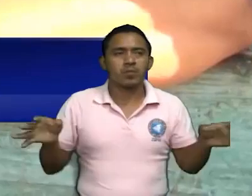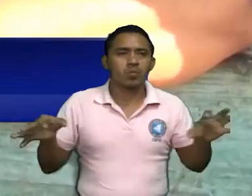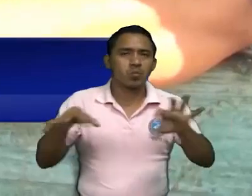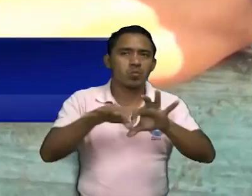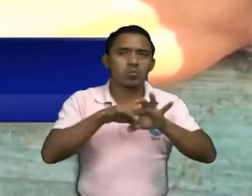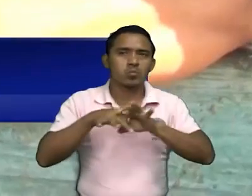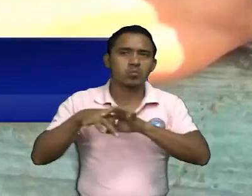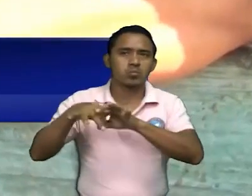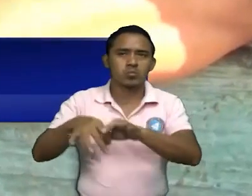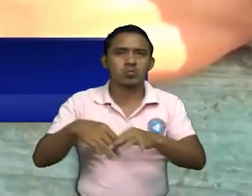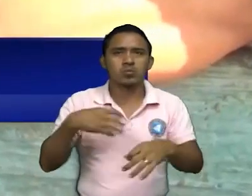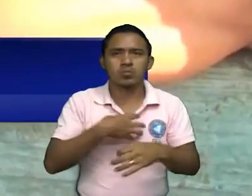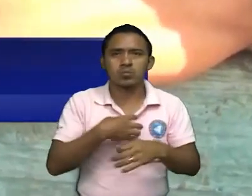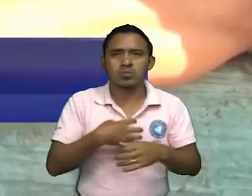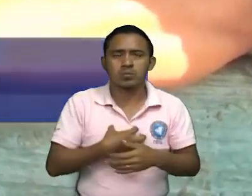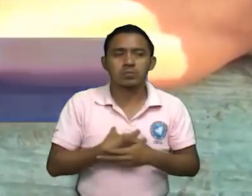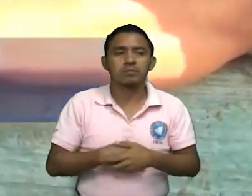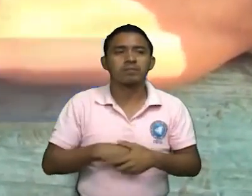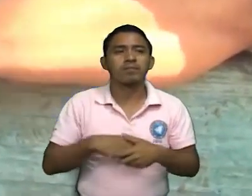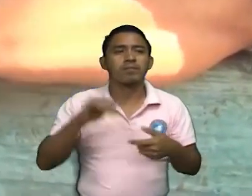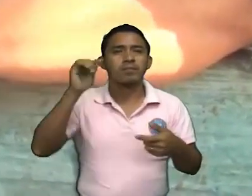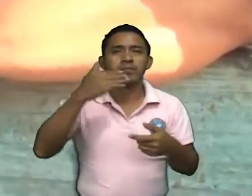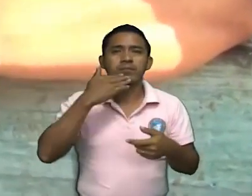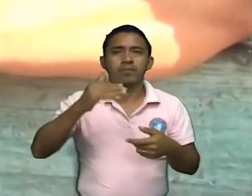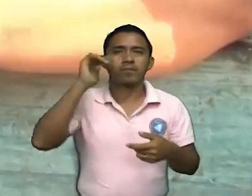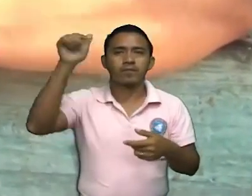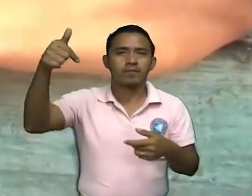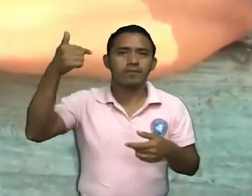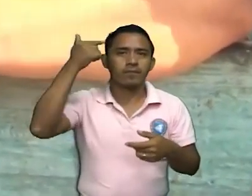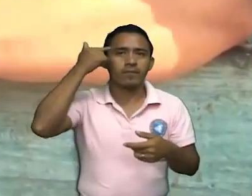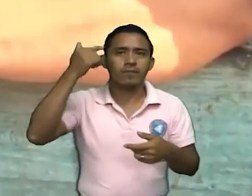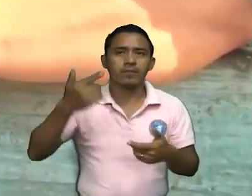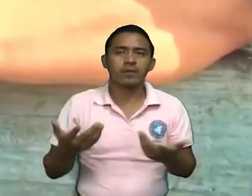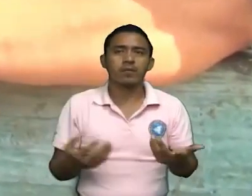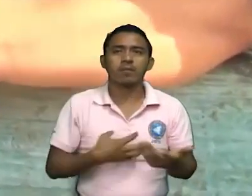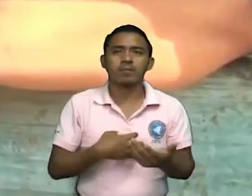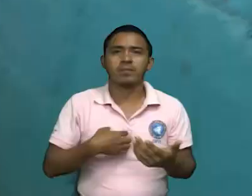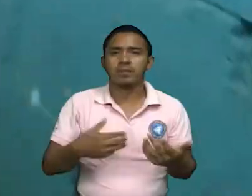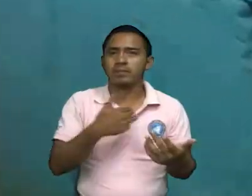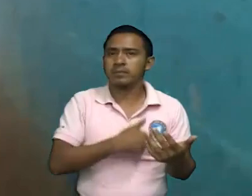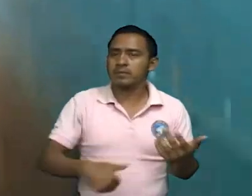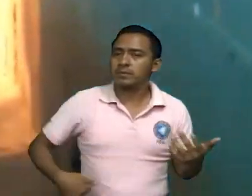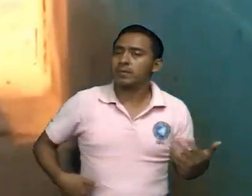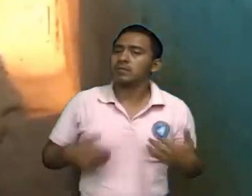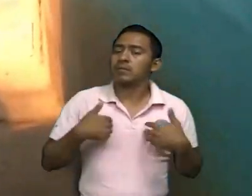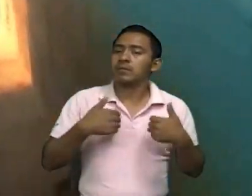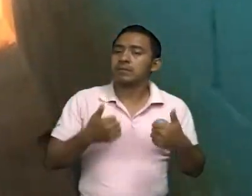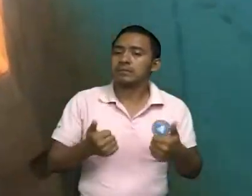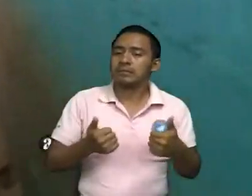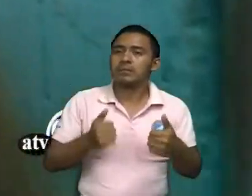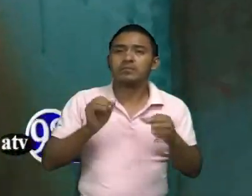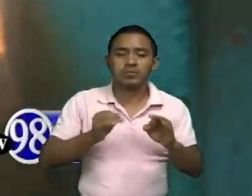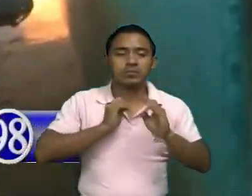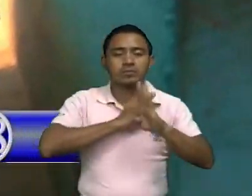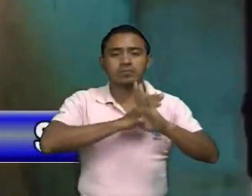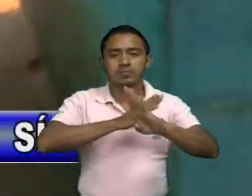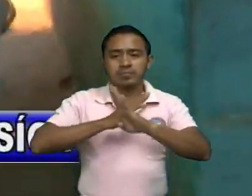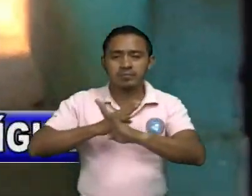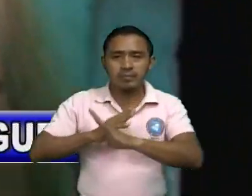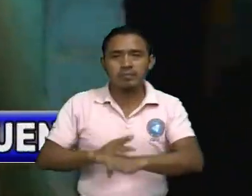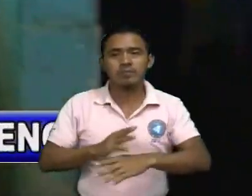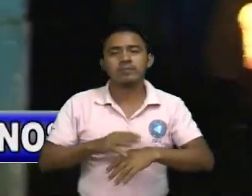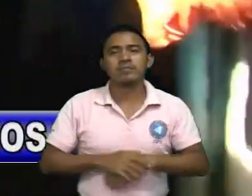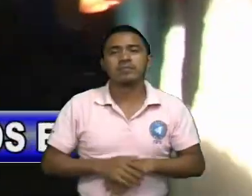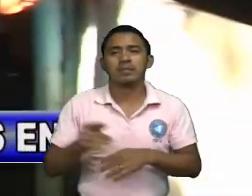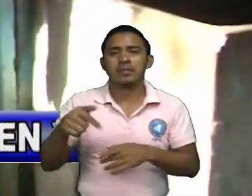comunidad, junto con nuestro buen gobierno que nos está mandando el MINSA y todo, vamos a erradicar esta campaña del dengue. Sí.